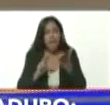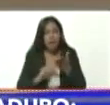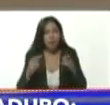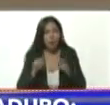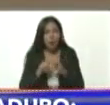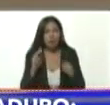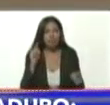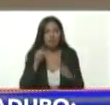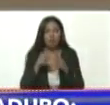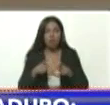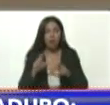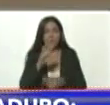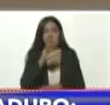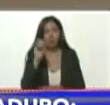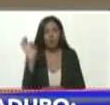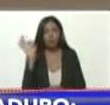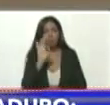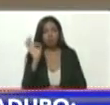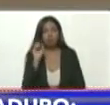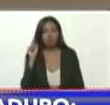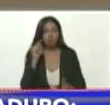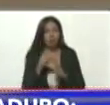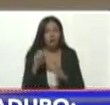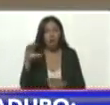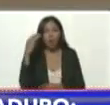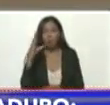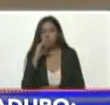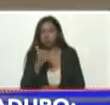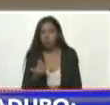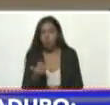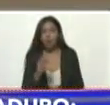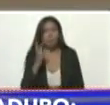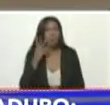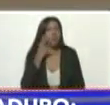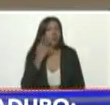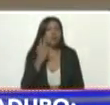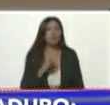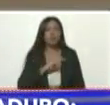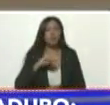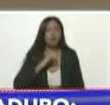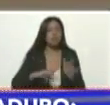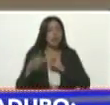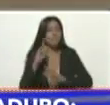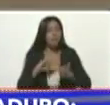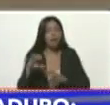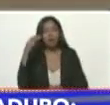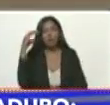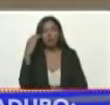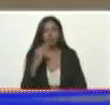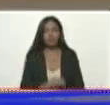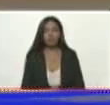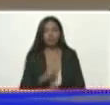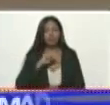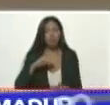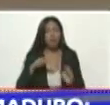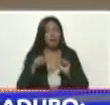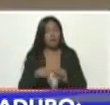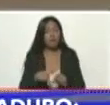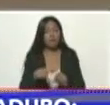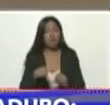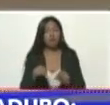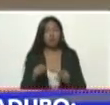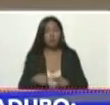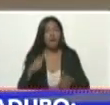al 50% en Colombia. Por ejemplo, nuestra hermana Colombia. Y nosotros aquí con una